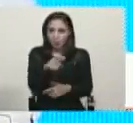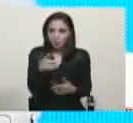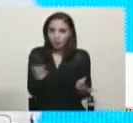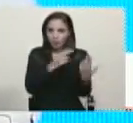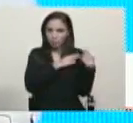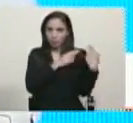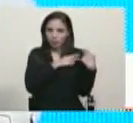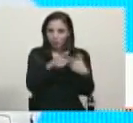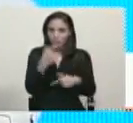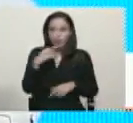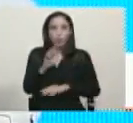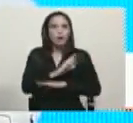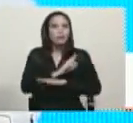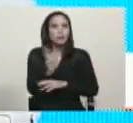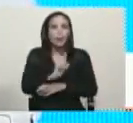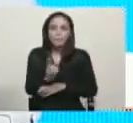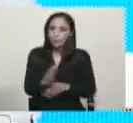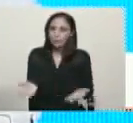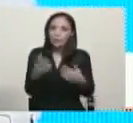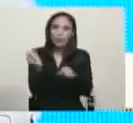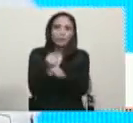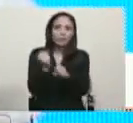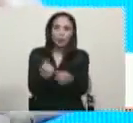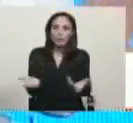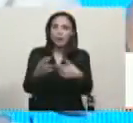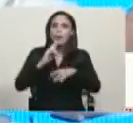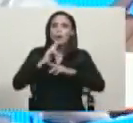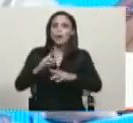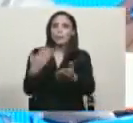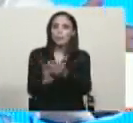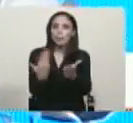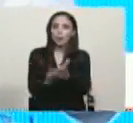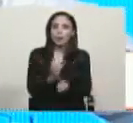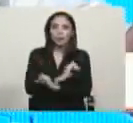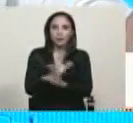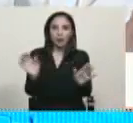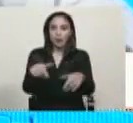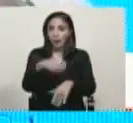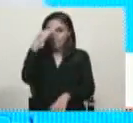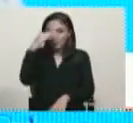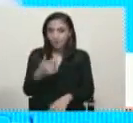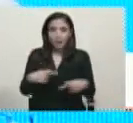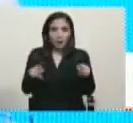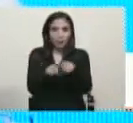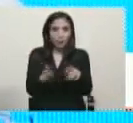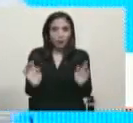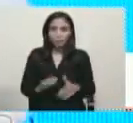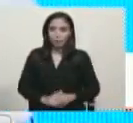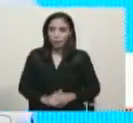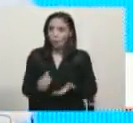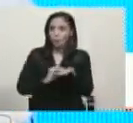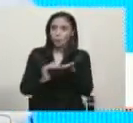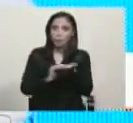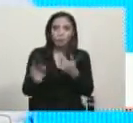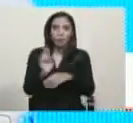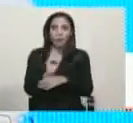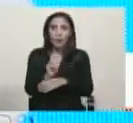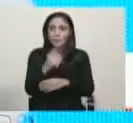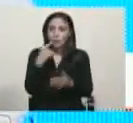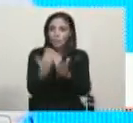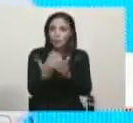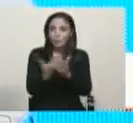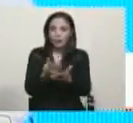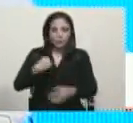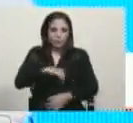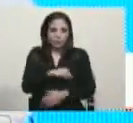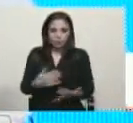dice, a parir, la logística, los recursos, me da resultado. Y así hace el militar venezolano, a parir y da resultado. Así debemos ser